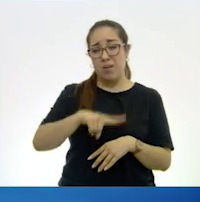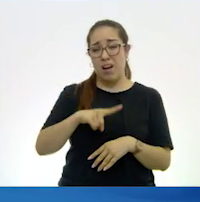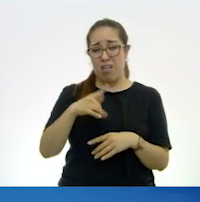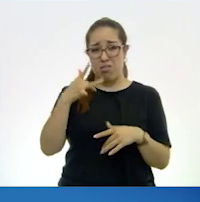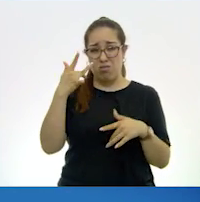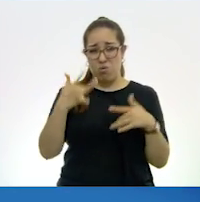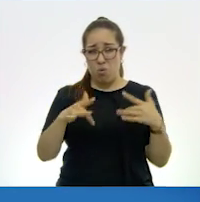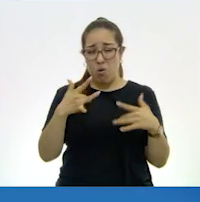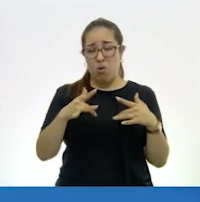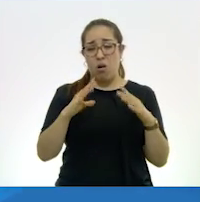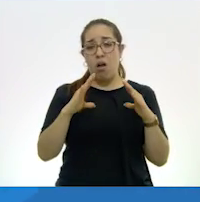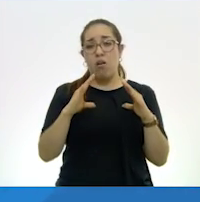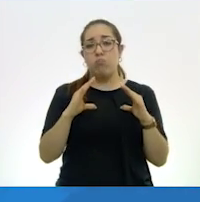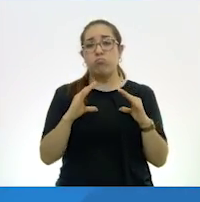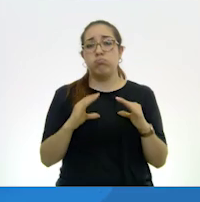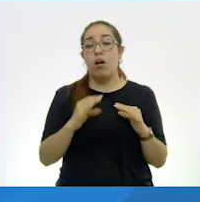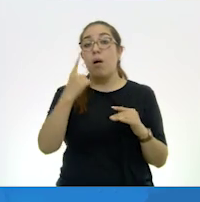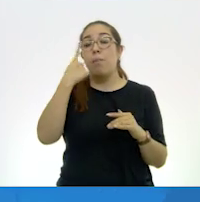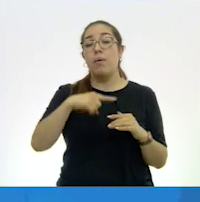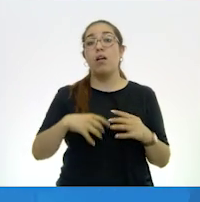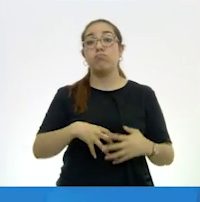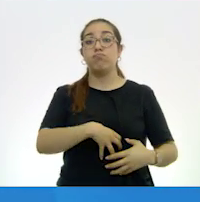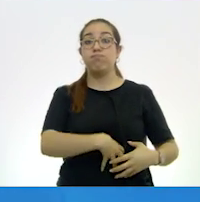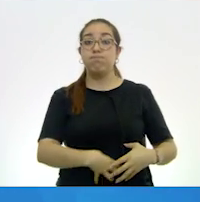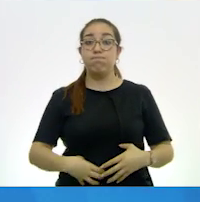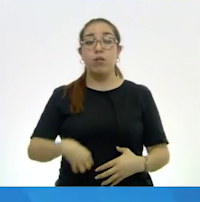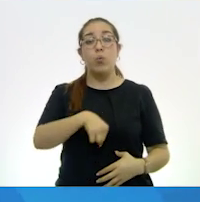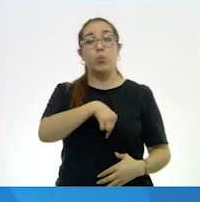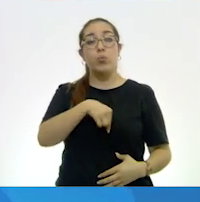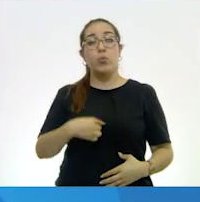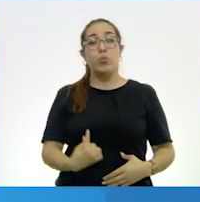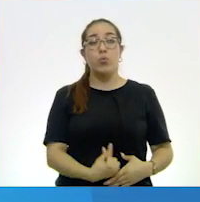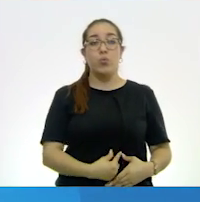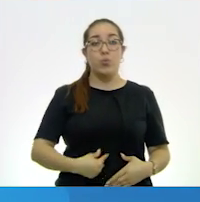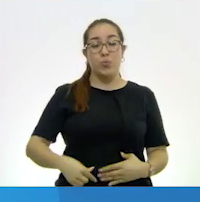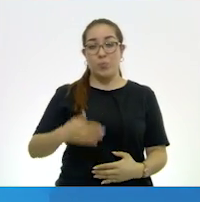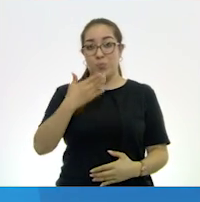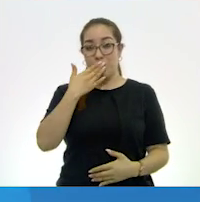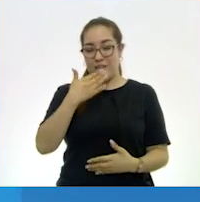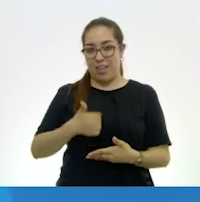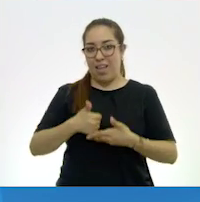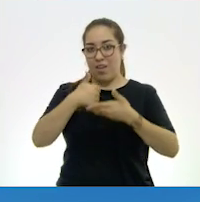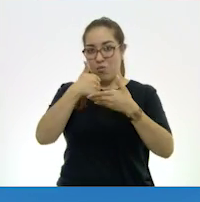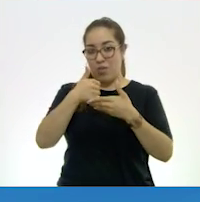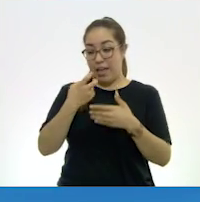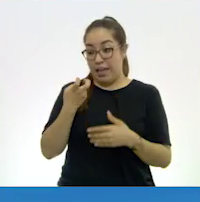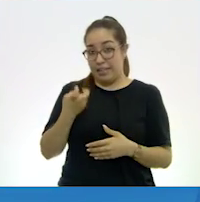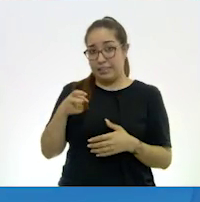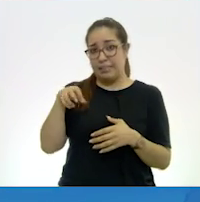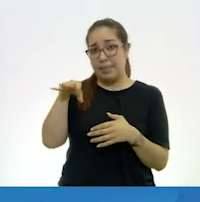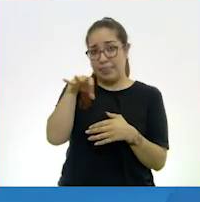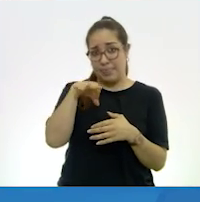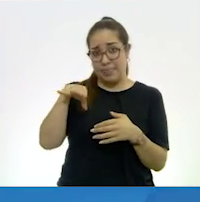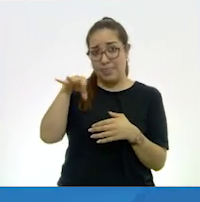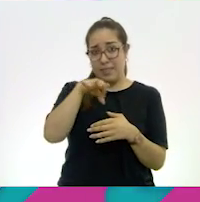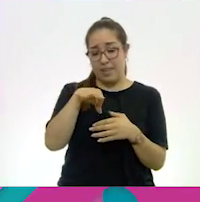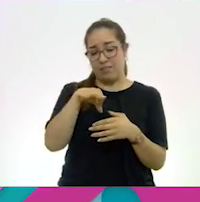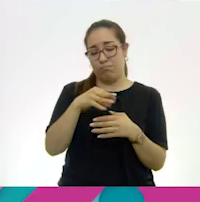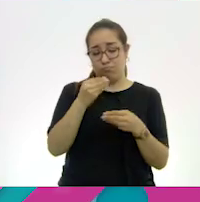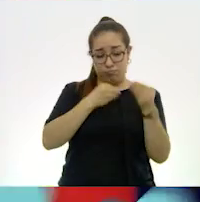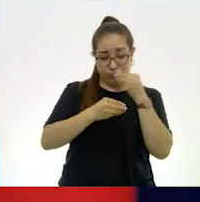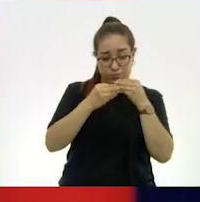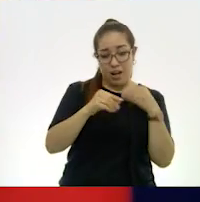antiinflamatorias para la buena digestión, por lo que es recomendable beber una taza de té después de